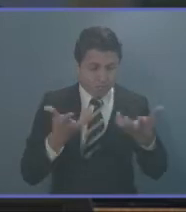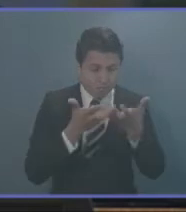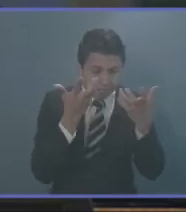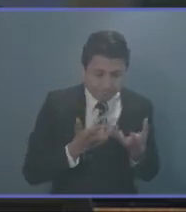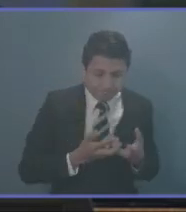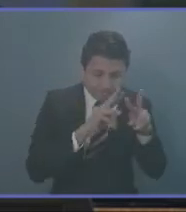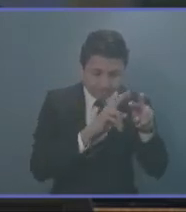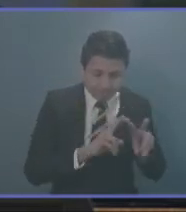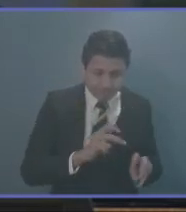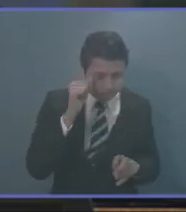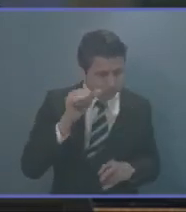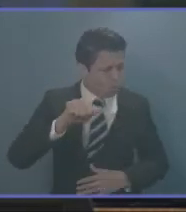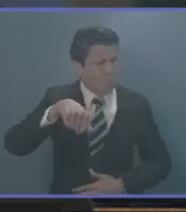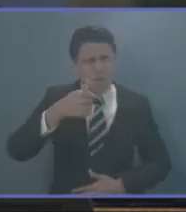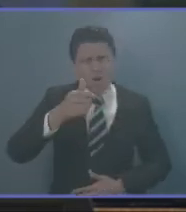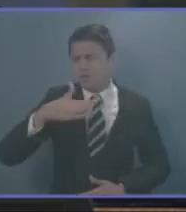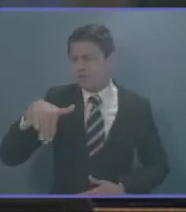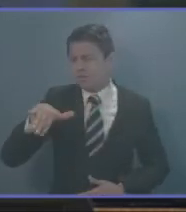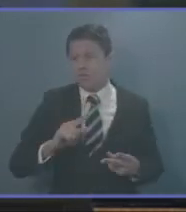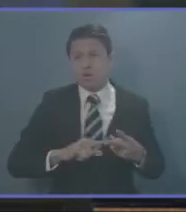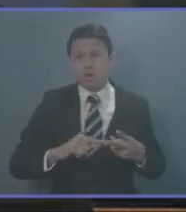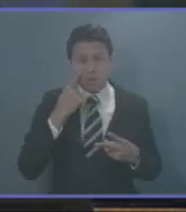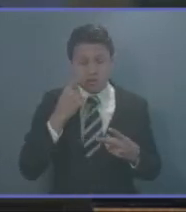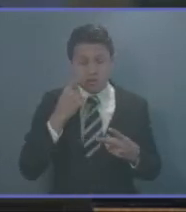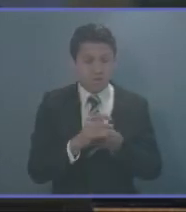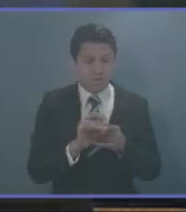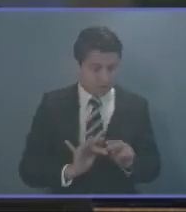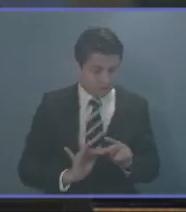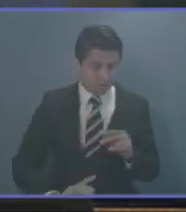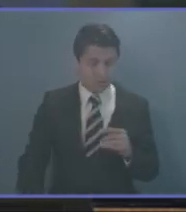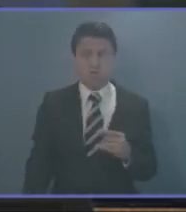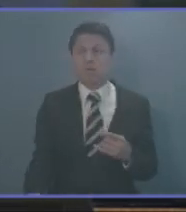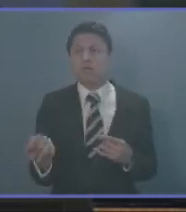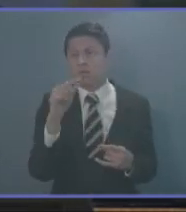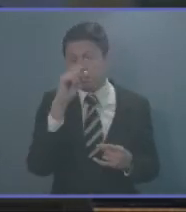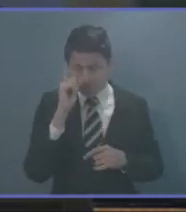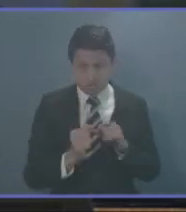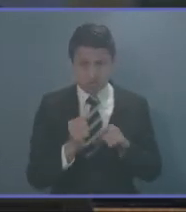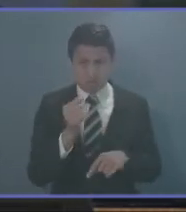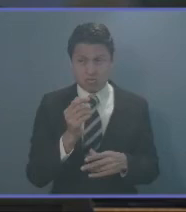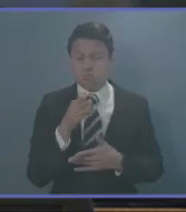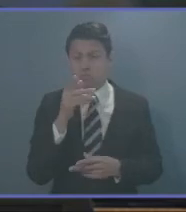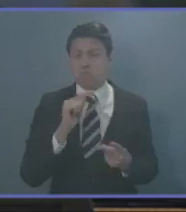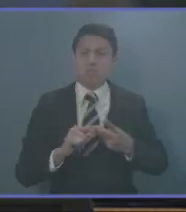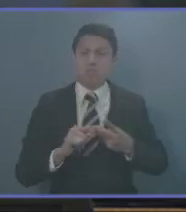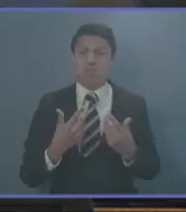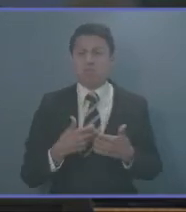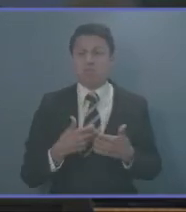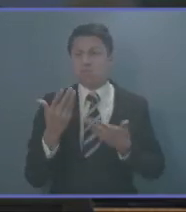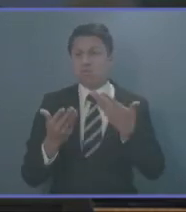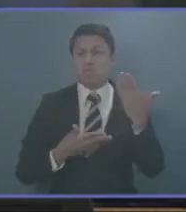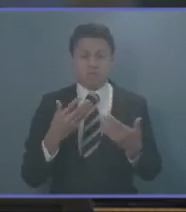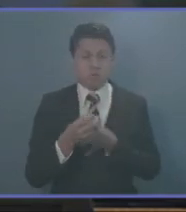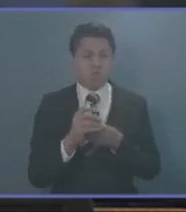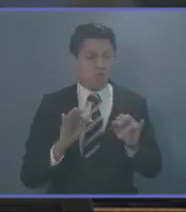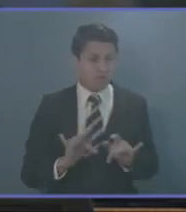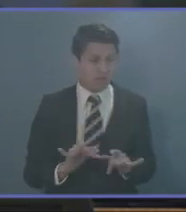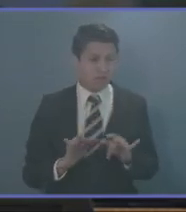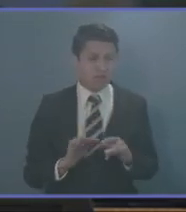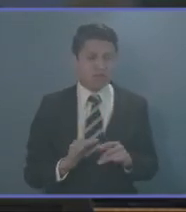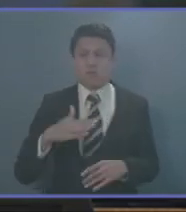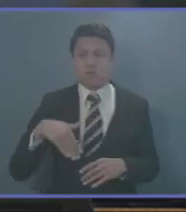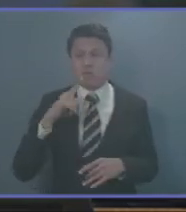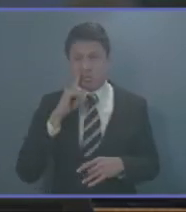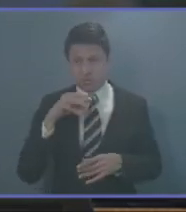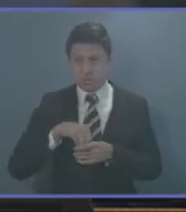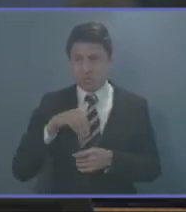inspecciones y verificación de cualquier lugar, tales como establecimientos agropecuarios, comerciales o industriales, oficinas, depósitos,